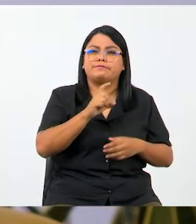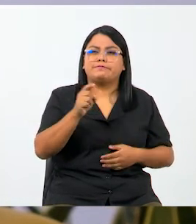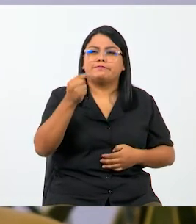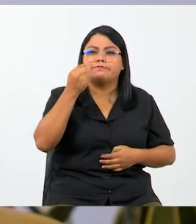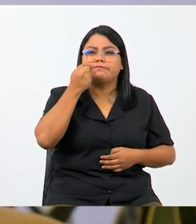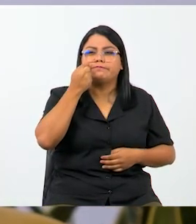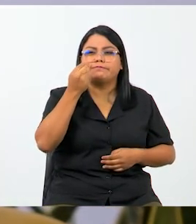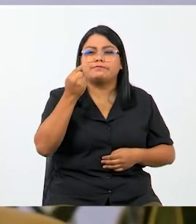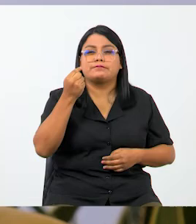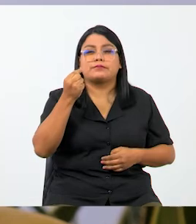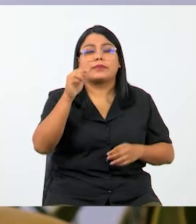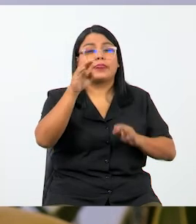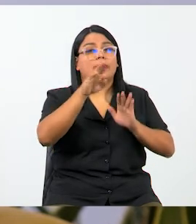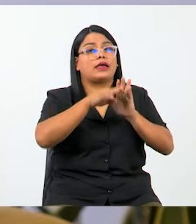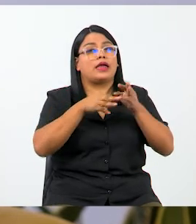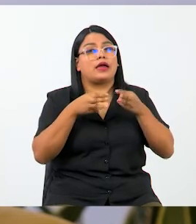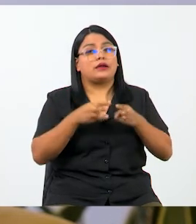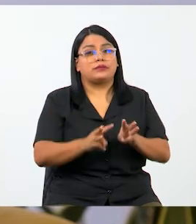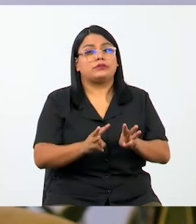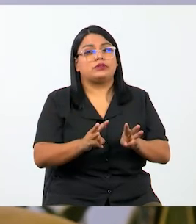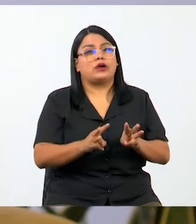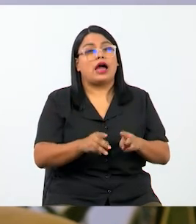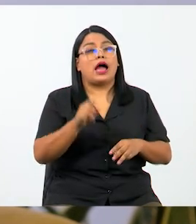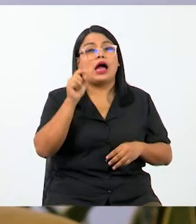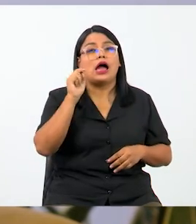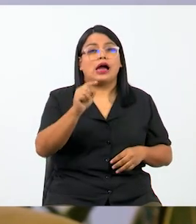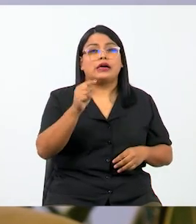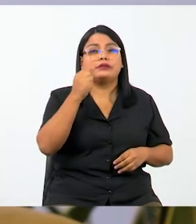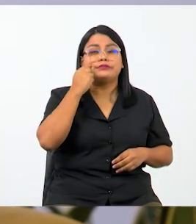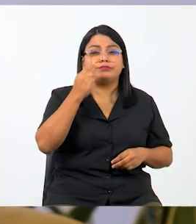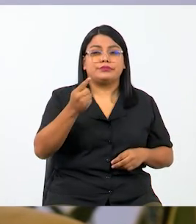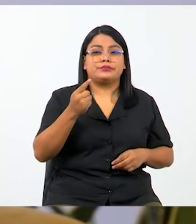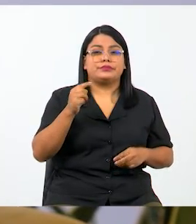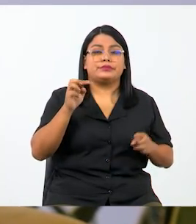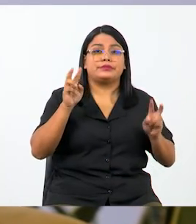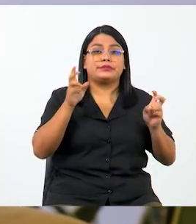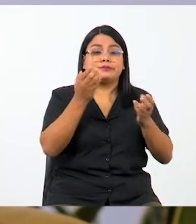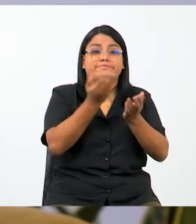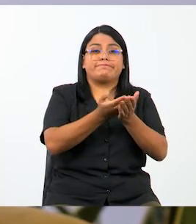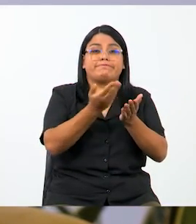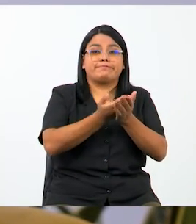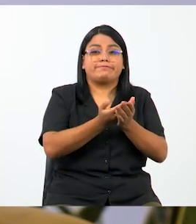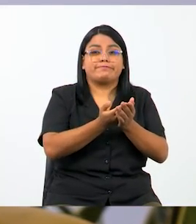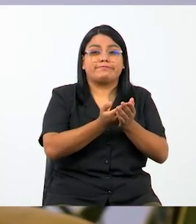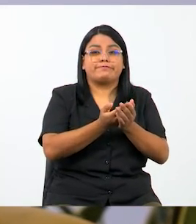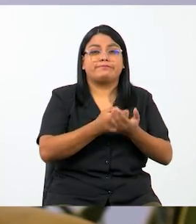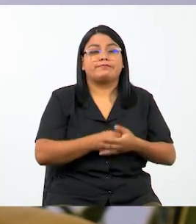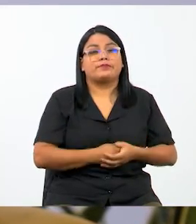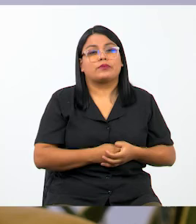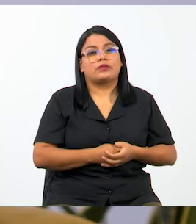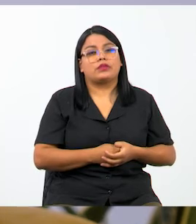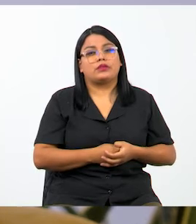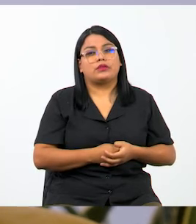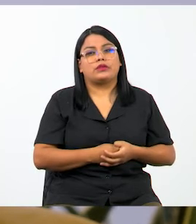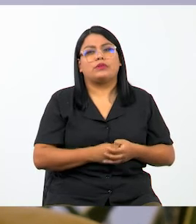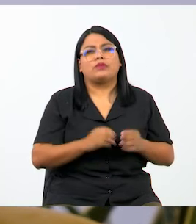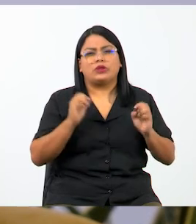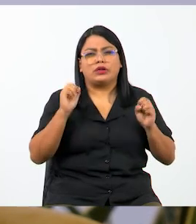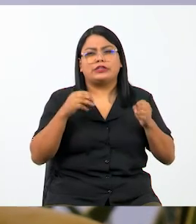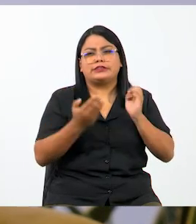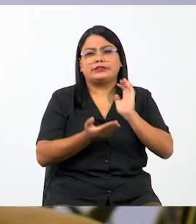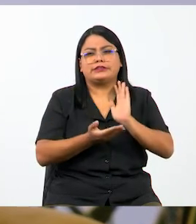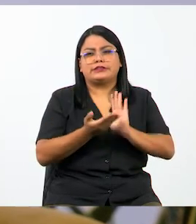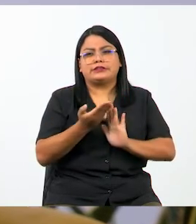metodológica y ahí abordaremos el propósito de esta sección y cómo la podemos desarrollar, es decir, qué elementos